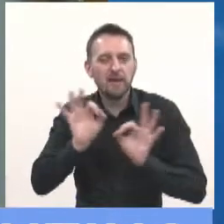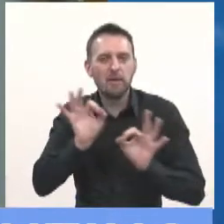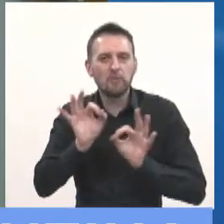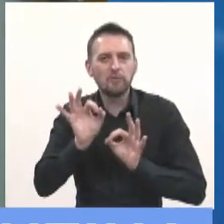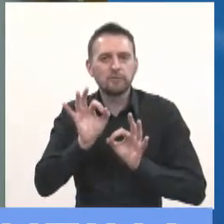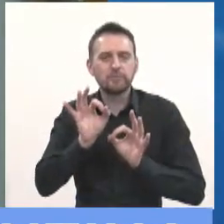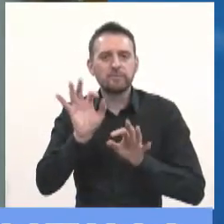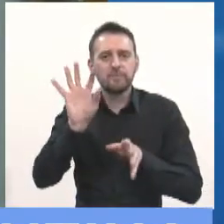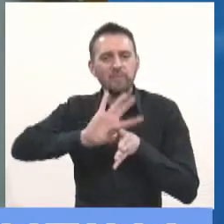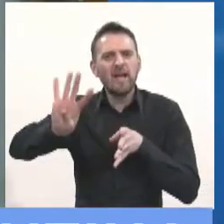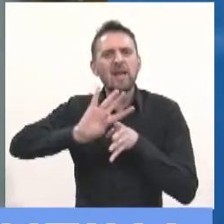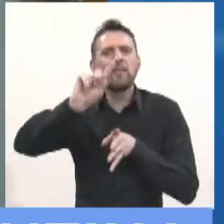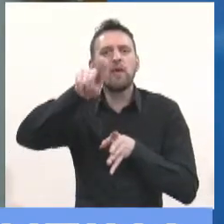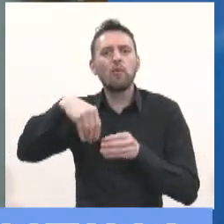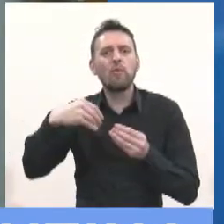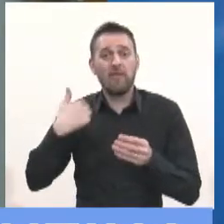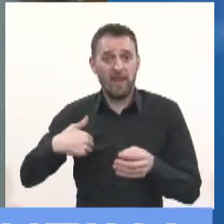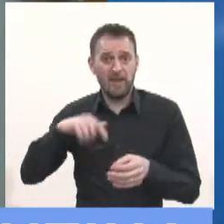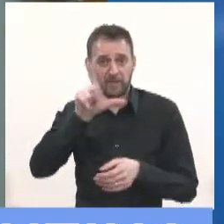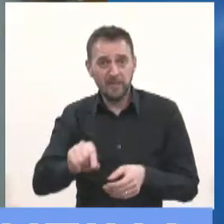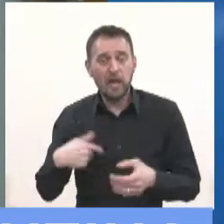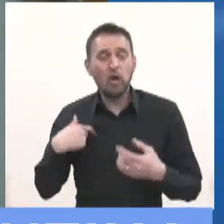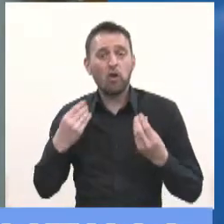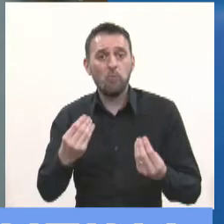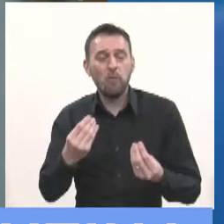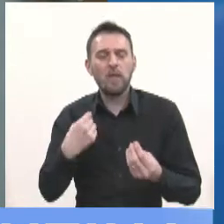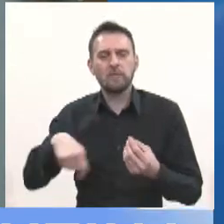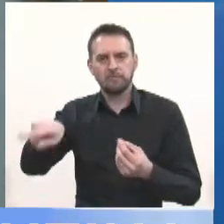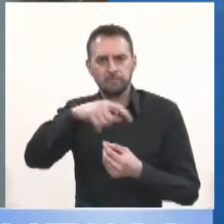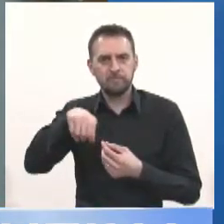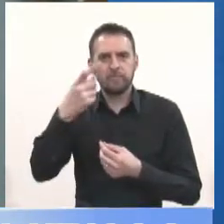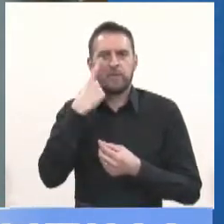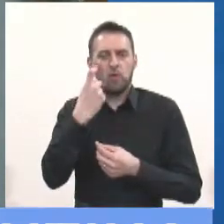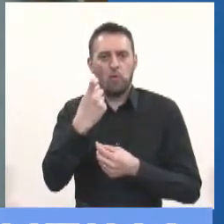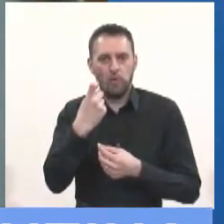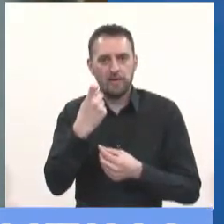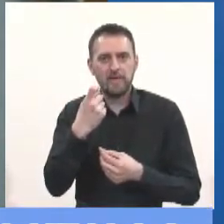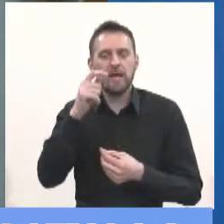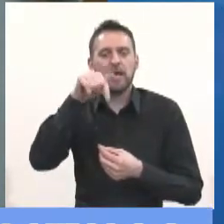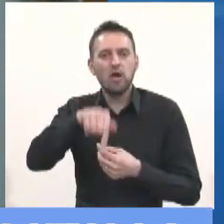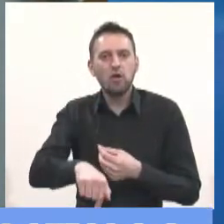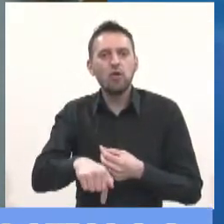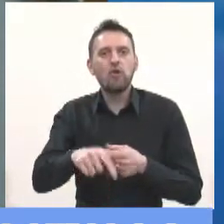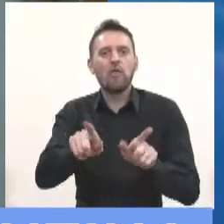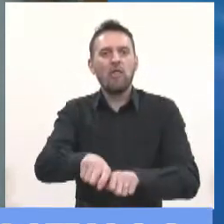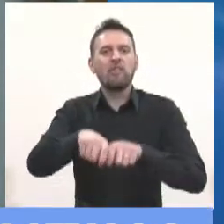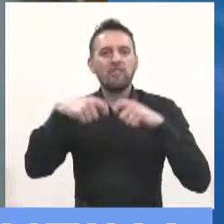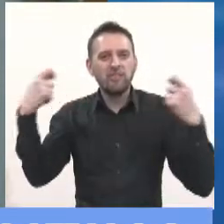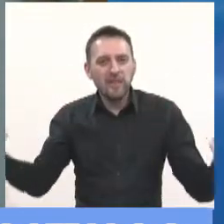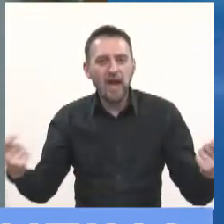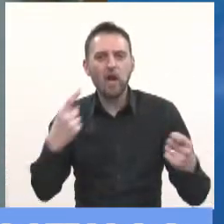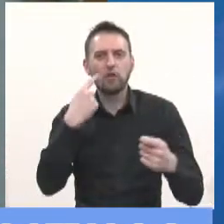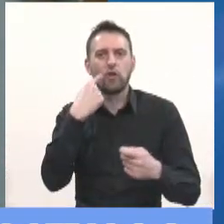está compuesta la deuda de nuestro país, observamos que lo que hoy aparece y figura en todos los diarios,